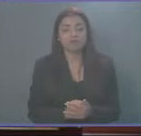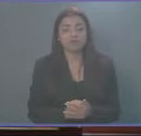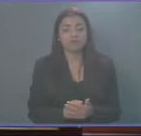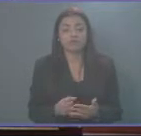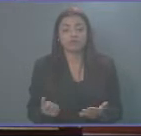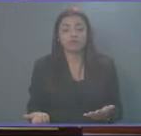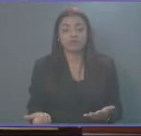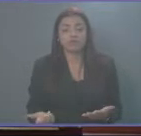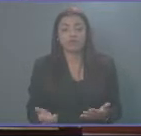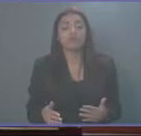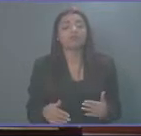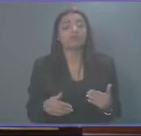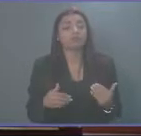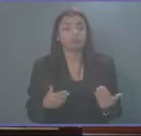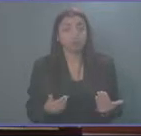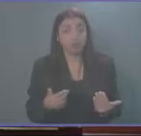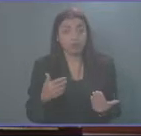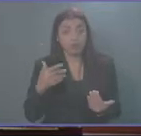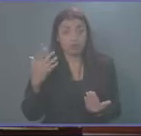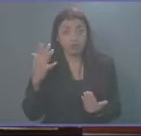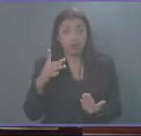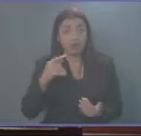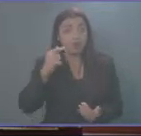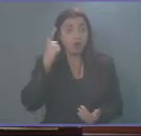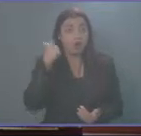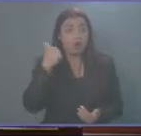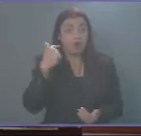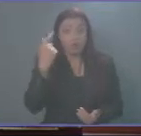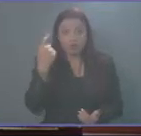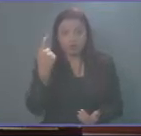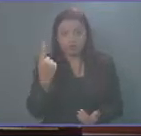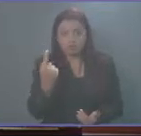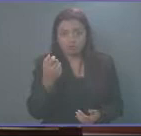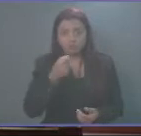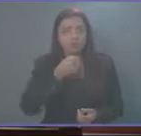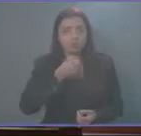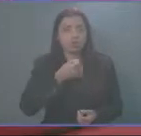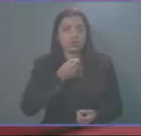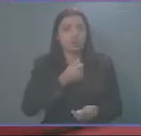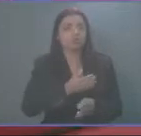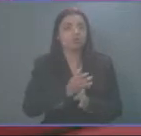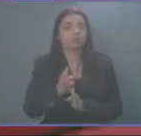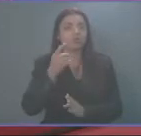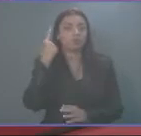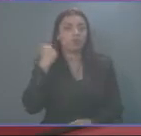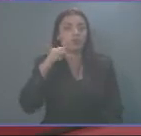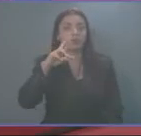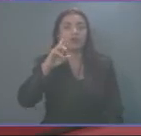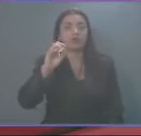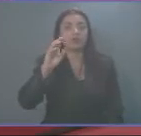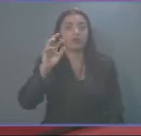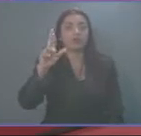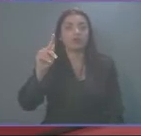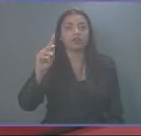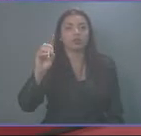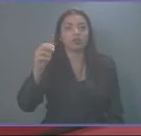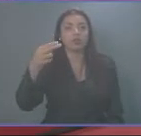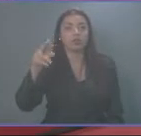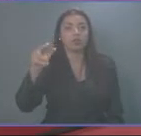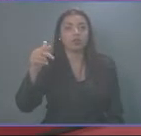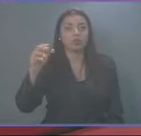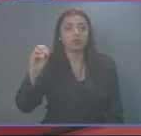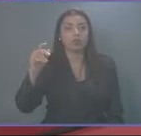homenajeando a un gran periodista, a Roberto Hugo Presa, quien esta